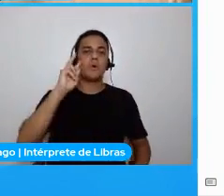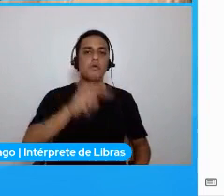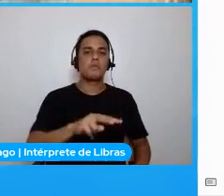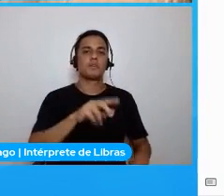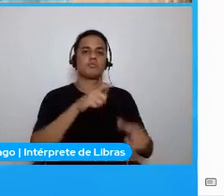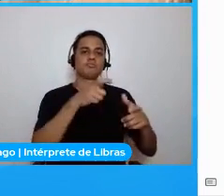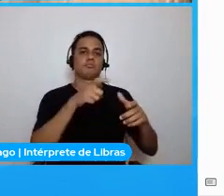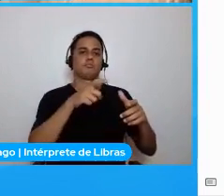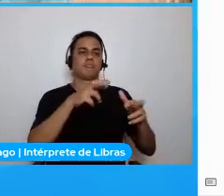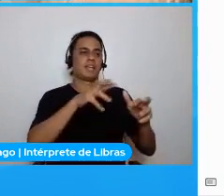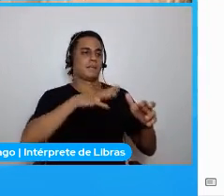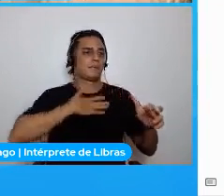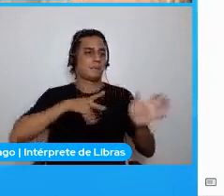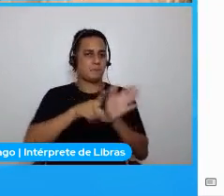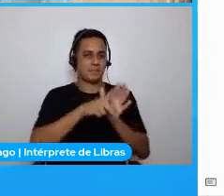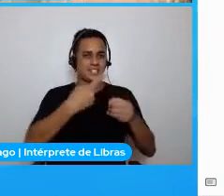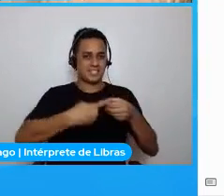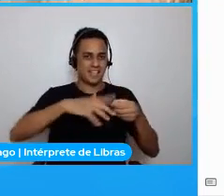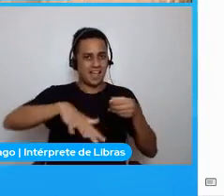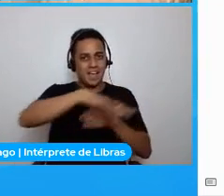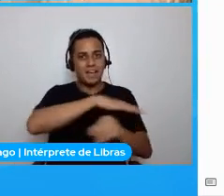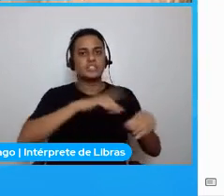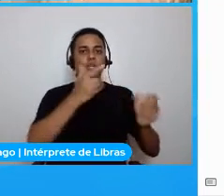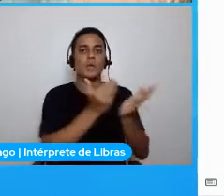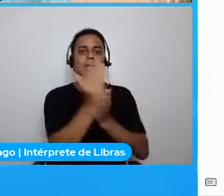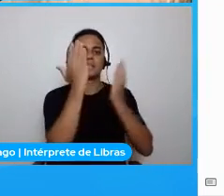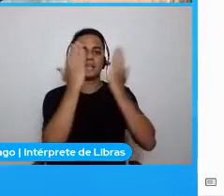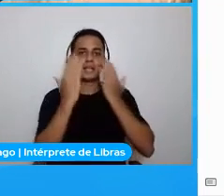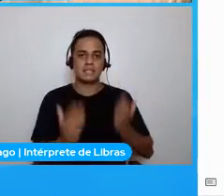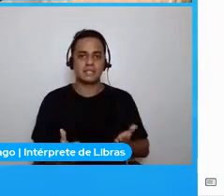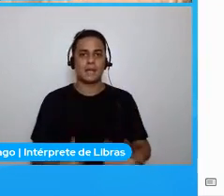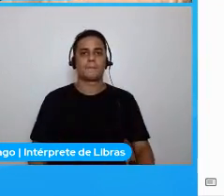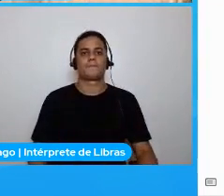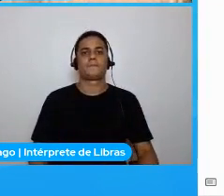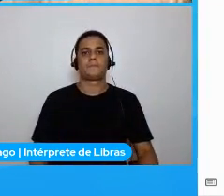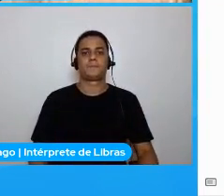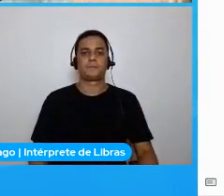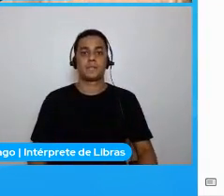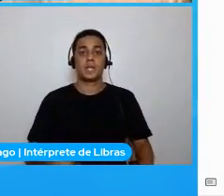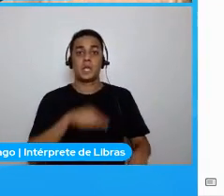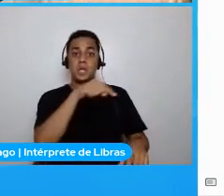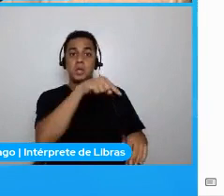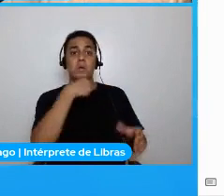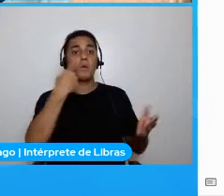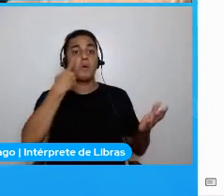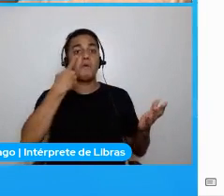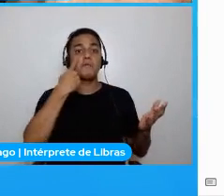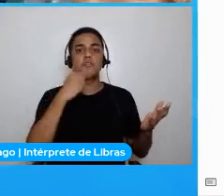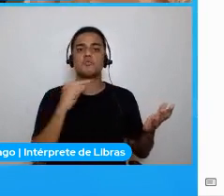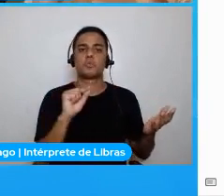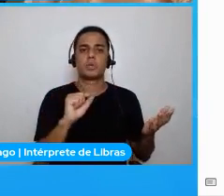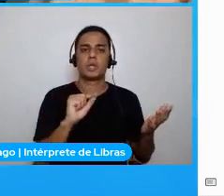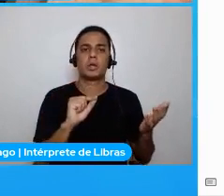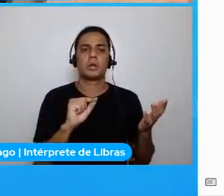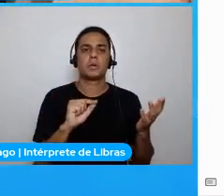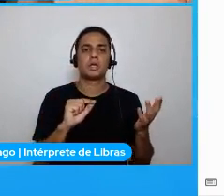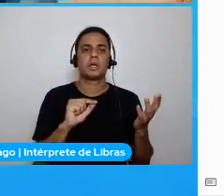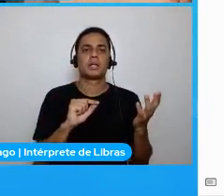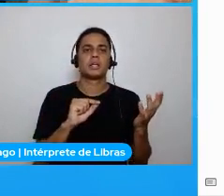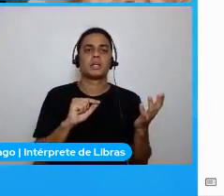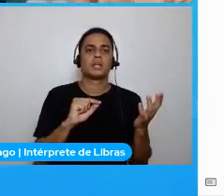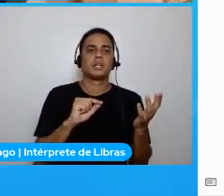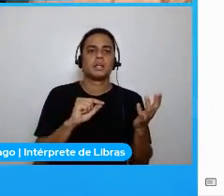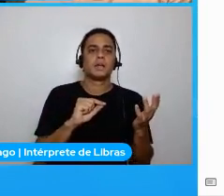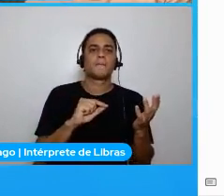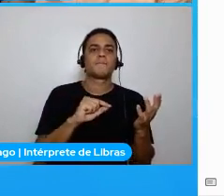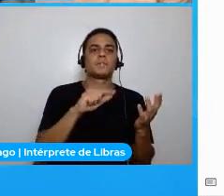analizar los datos. Y tengo el siguiente cuadro. Entonces yo saco cuáles son las instituciones públicas